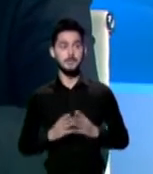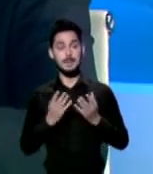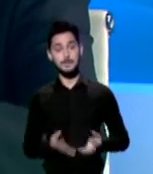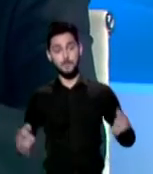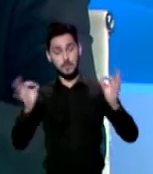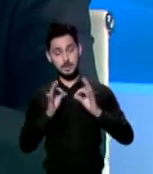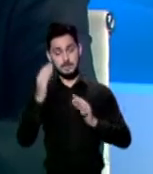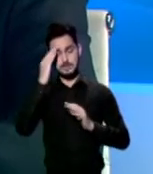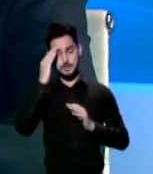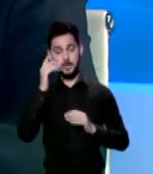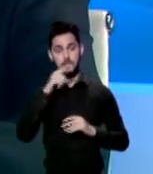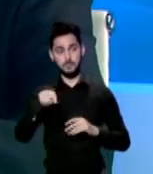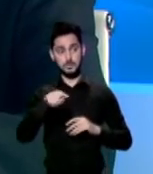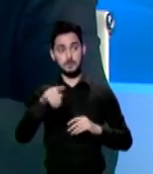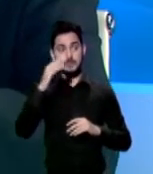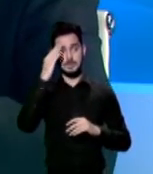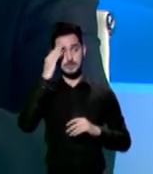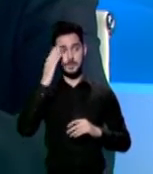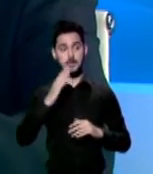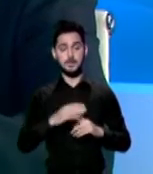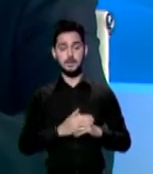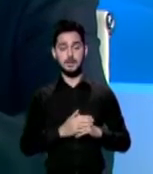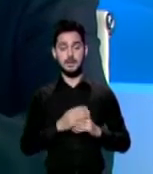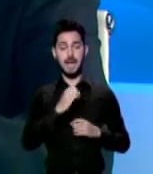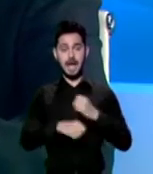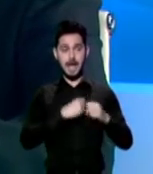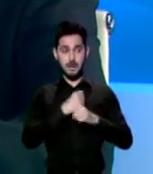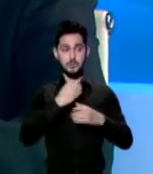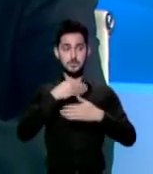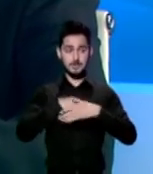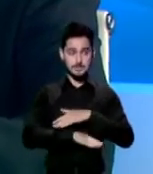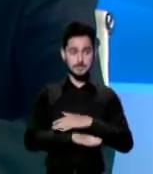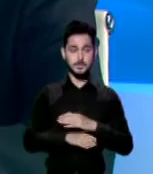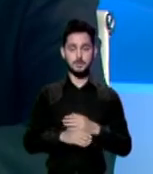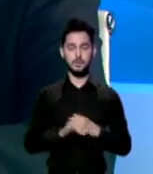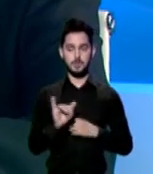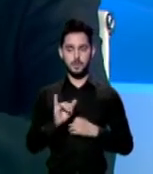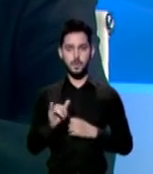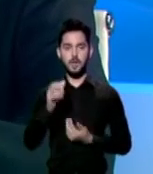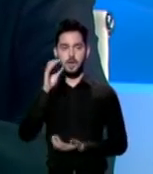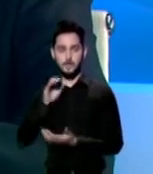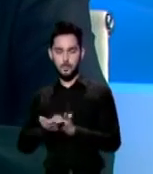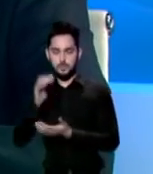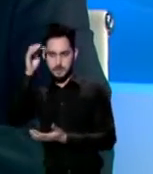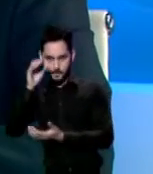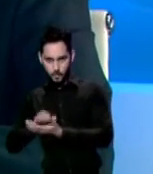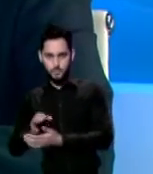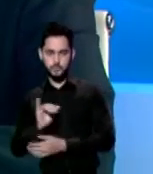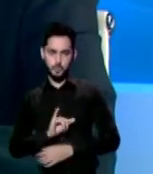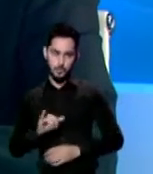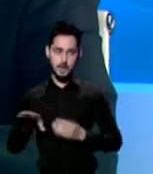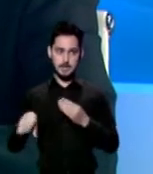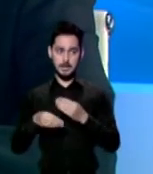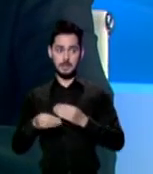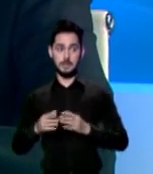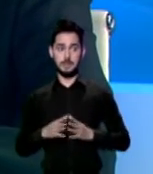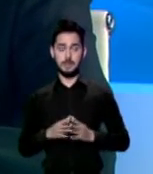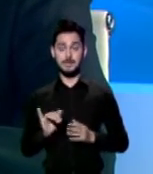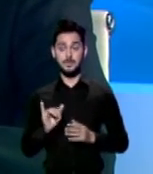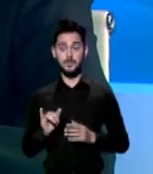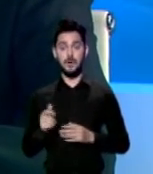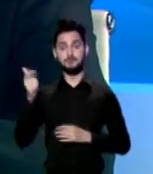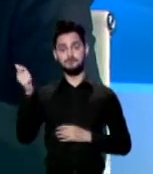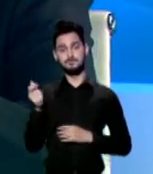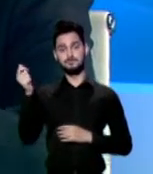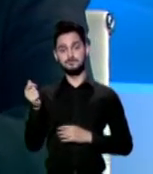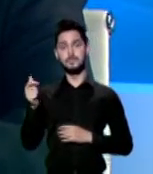importante que el contribuyente identifique tanto su fecha de nacimiento como su cónyuge o su esposo, máxime cuando tienen pensiones, porque las